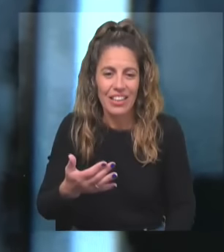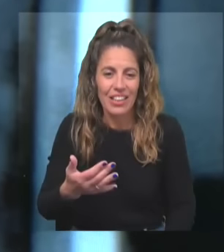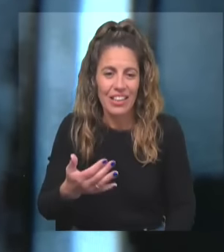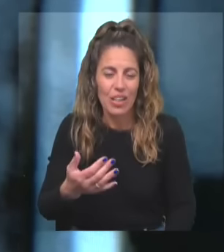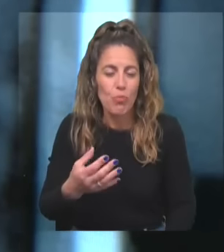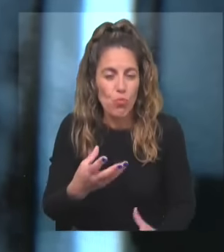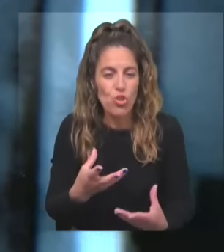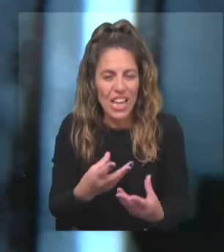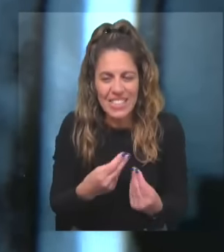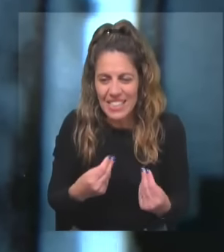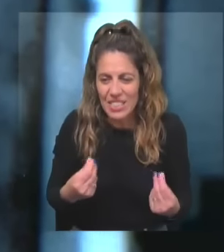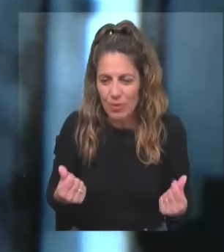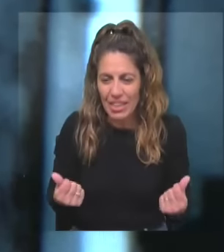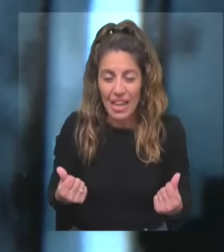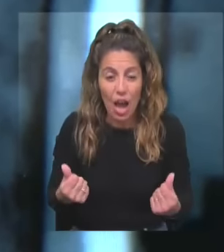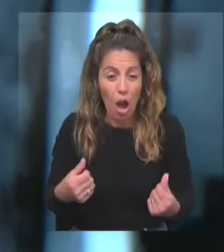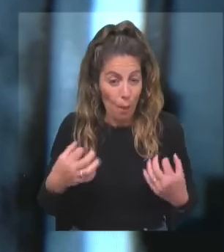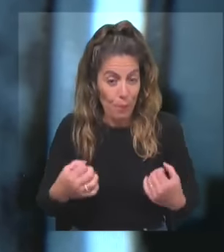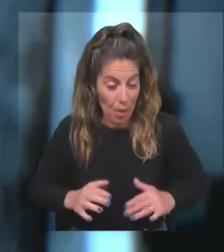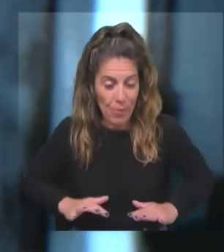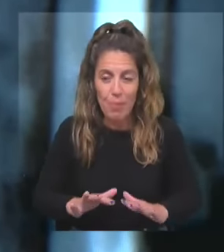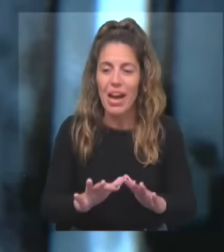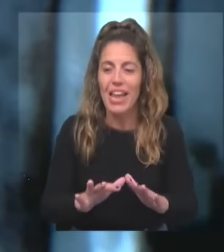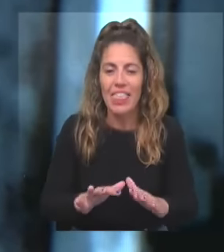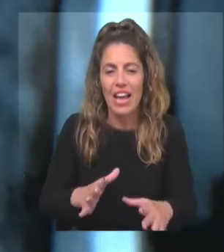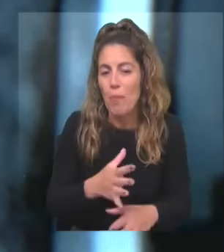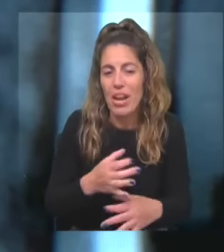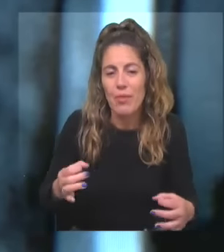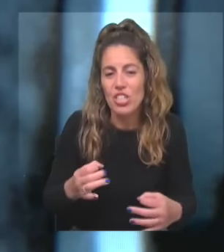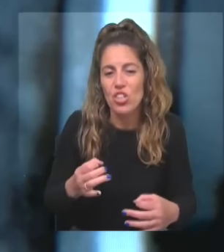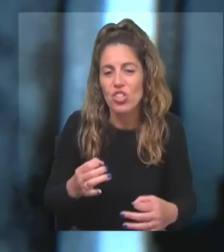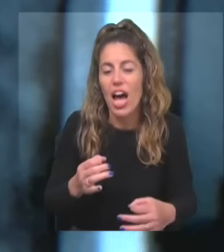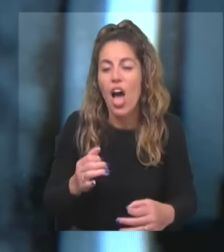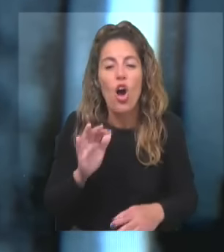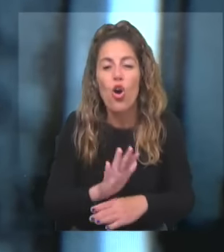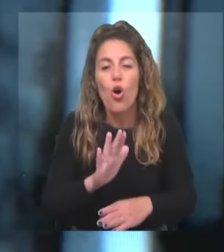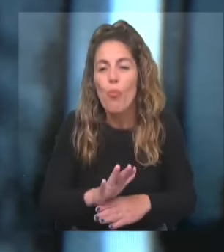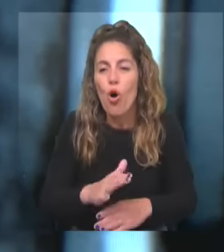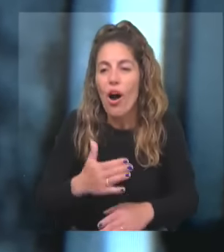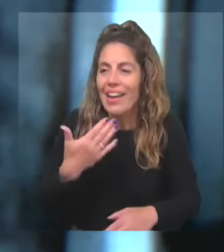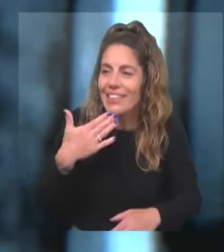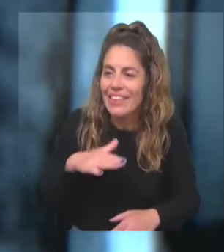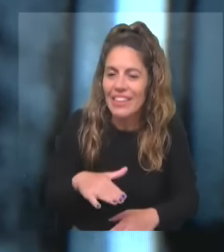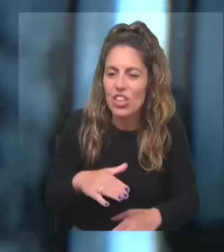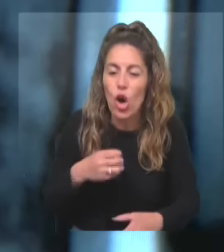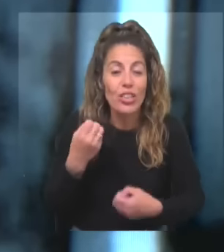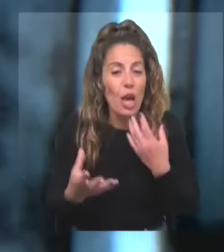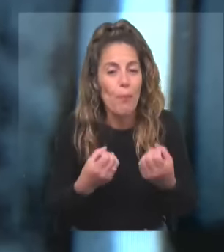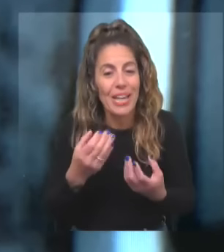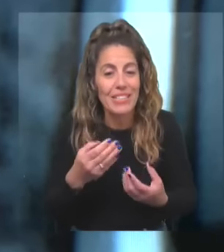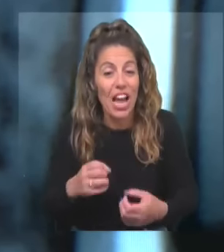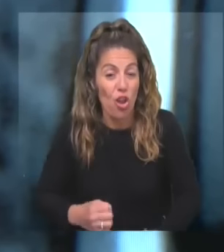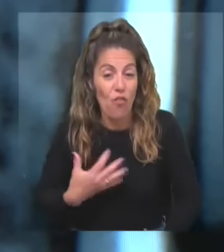gran sensibilidad, muy formada, que es maravilloso cómo ha interpretado y expresa los valores con Perico. Y